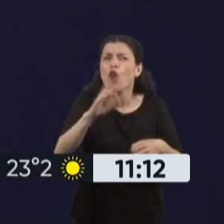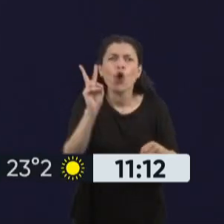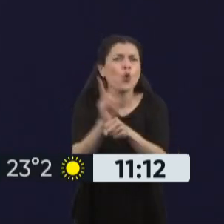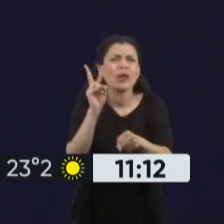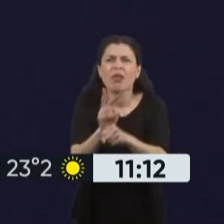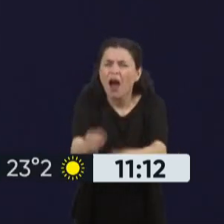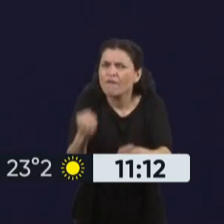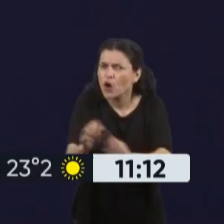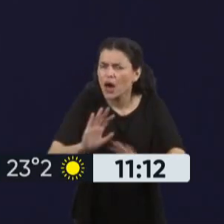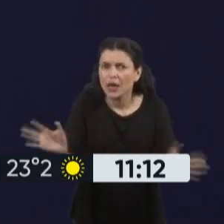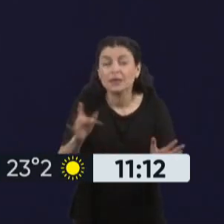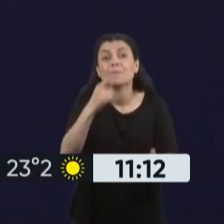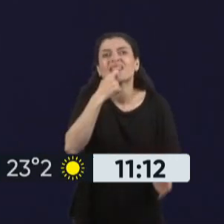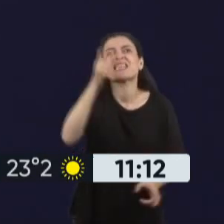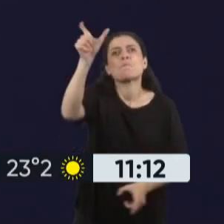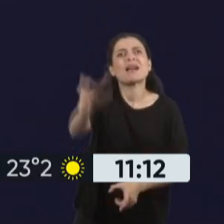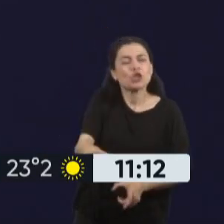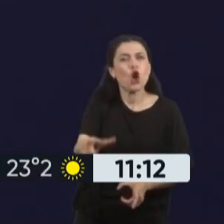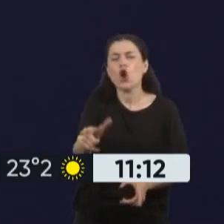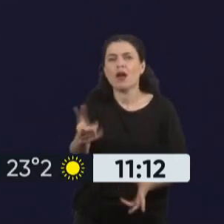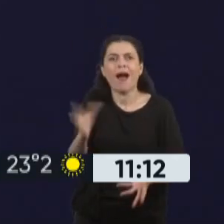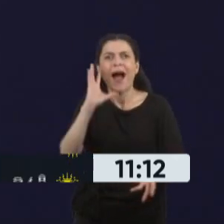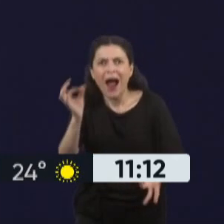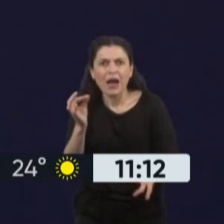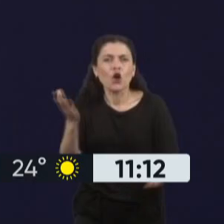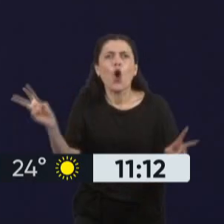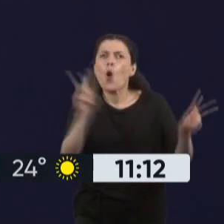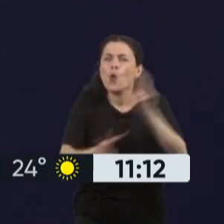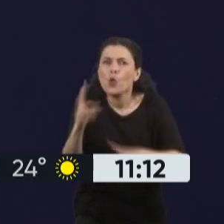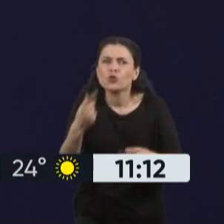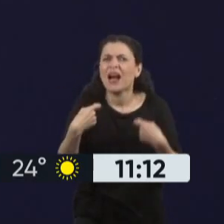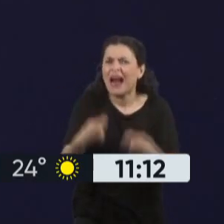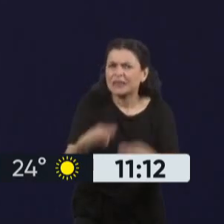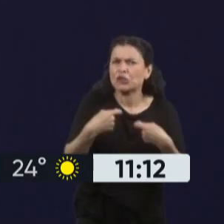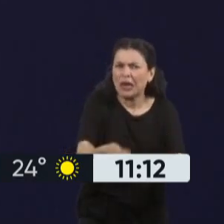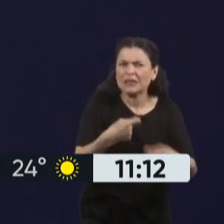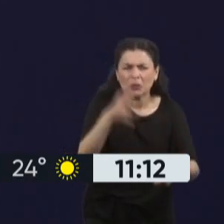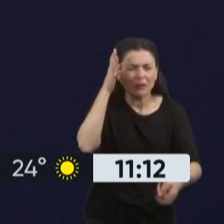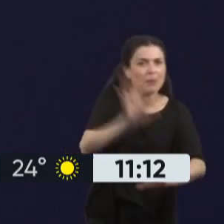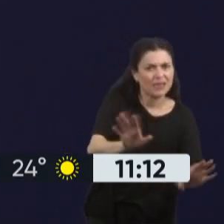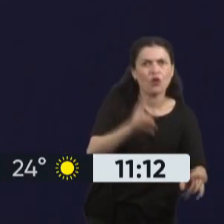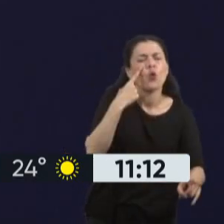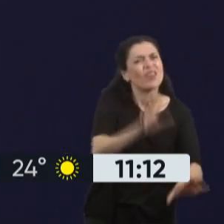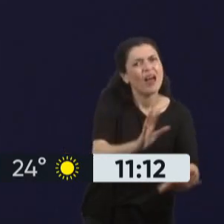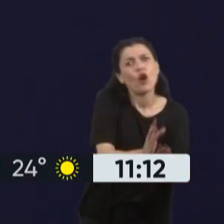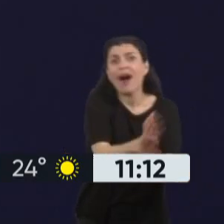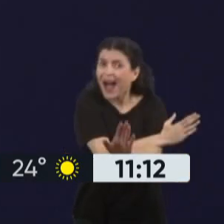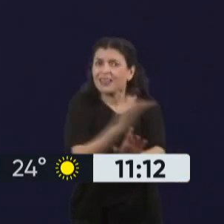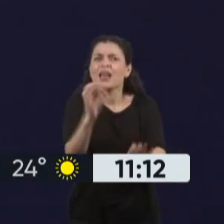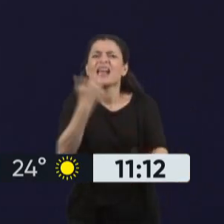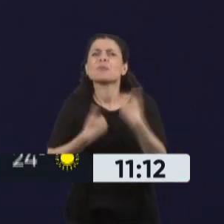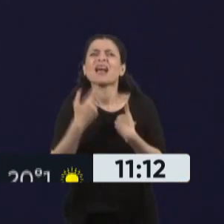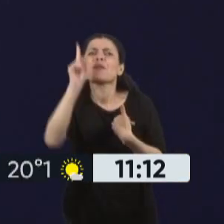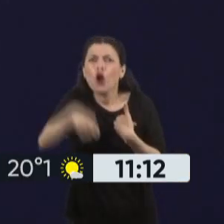cuando alguien quiere aumentar un gasto del Estado, debe en tal caso explicar de dónde va a salir esa partida, ¿no? Porque hoy